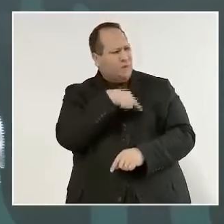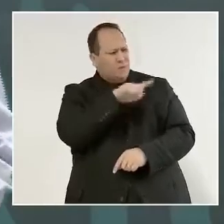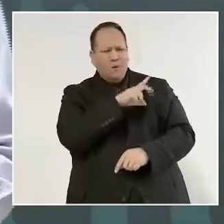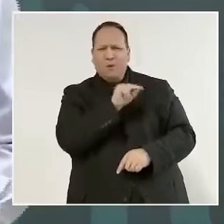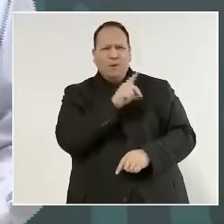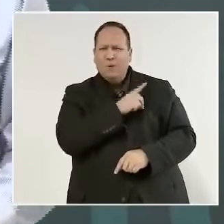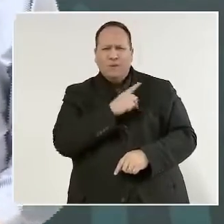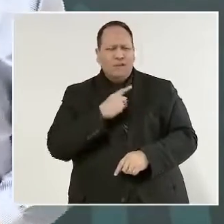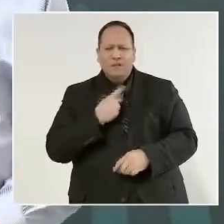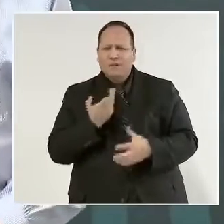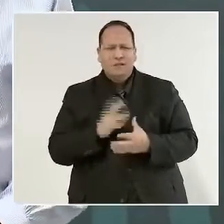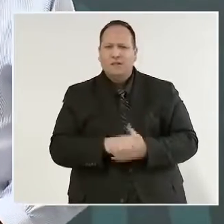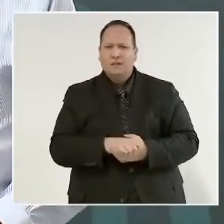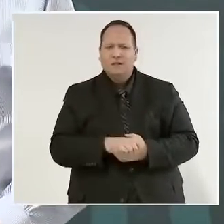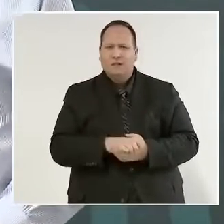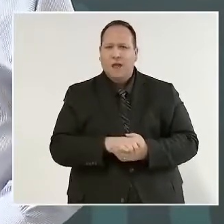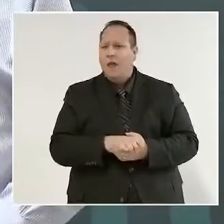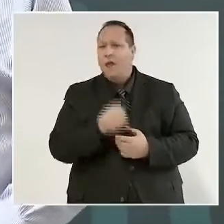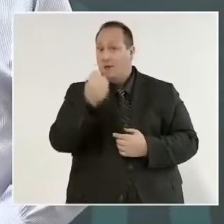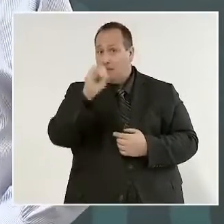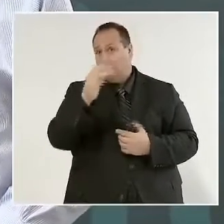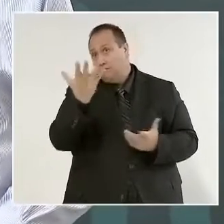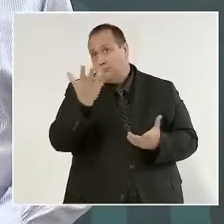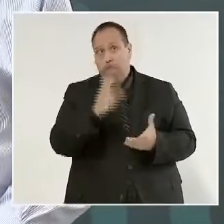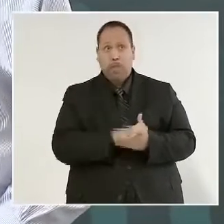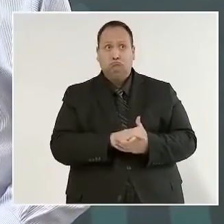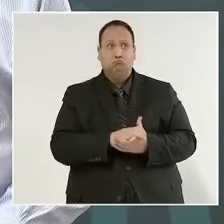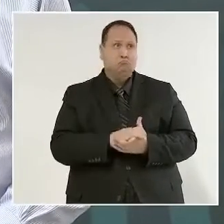Así, ya cada